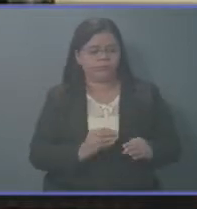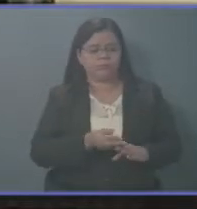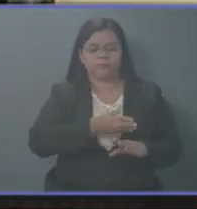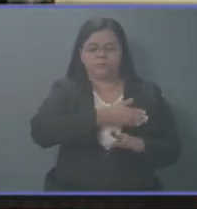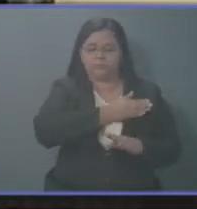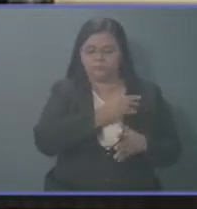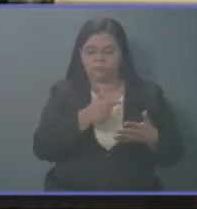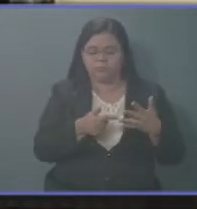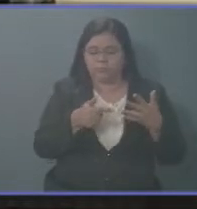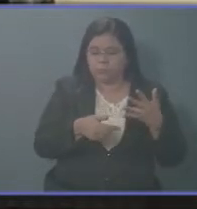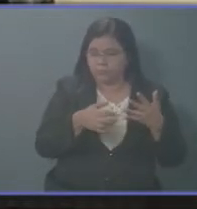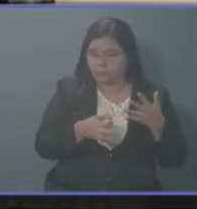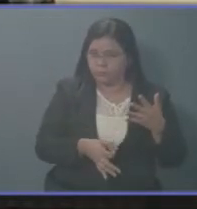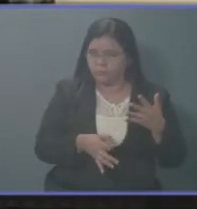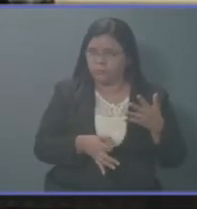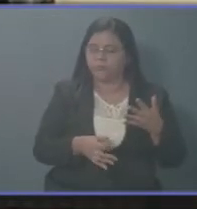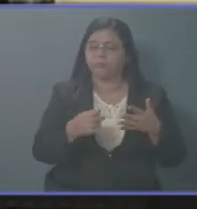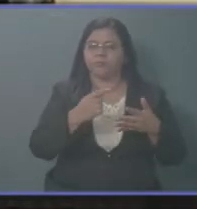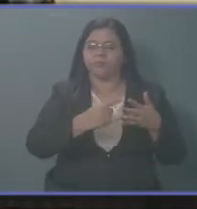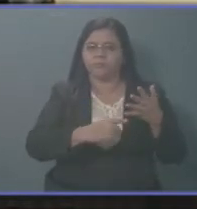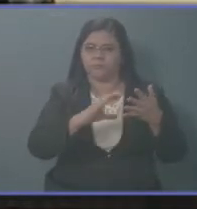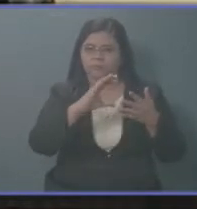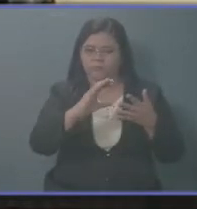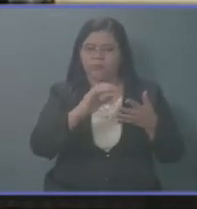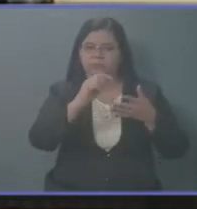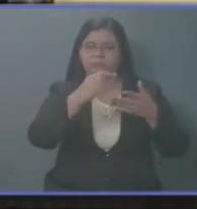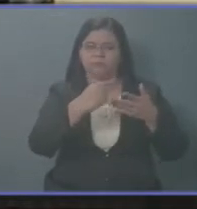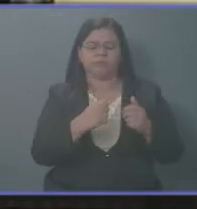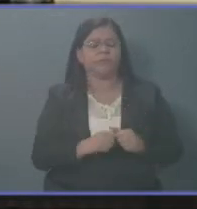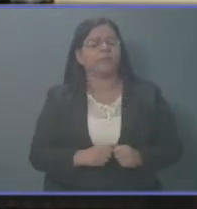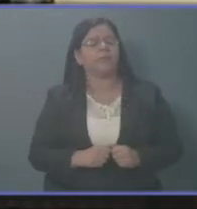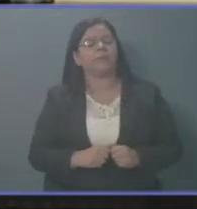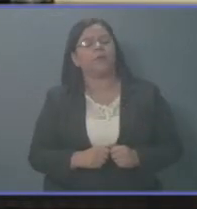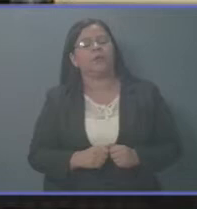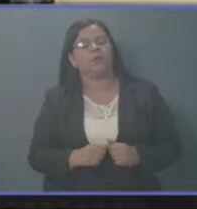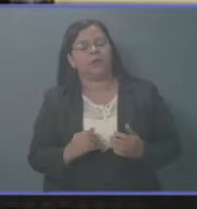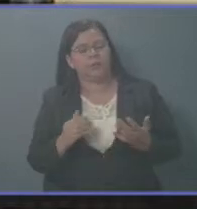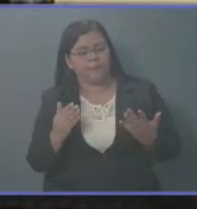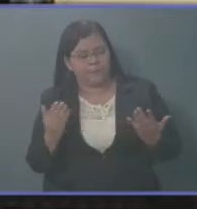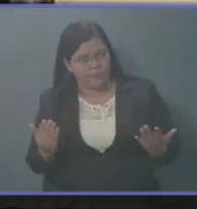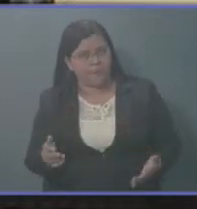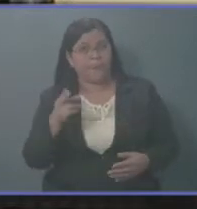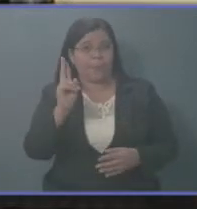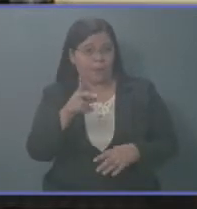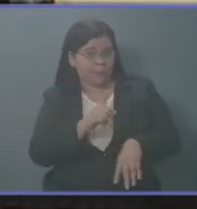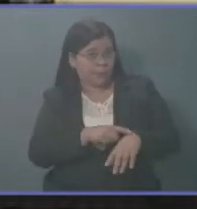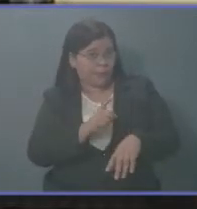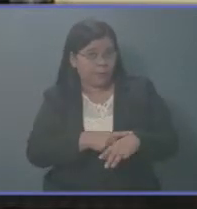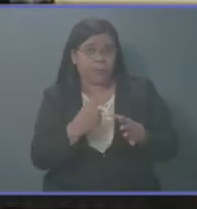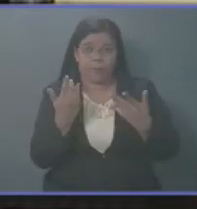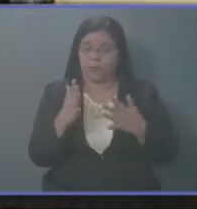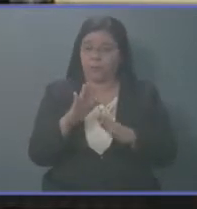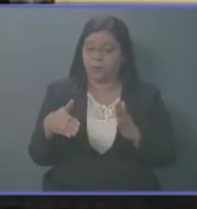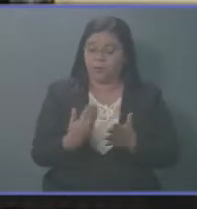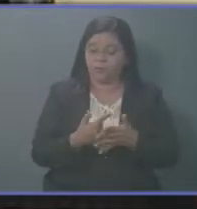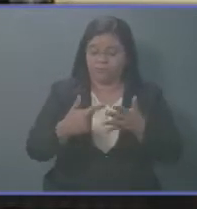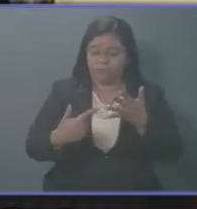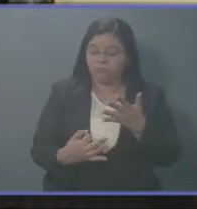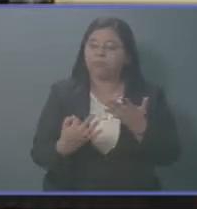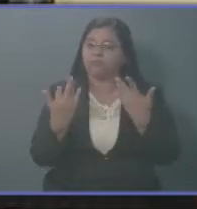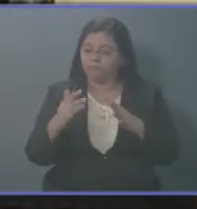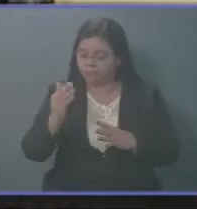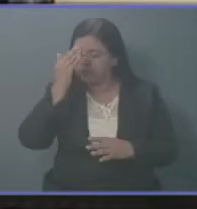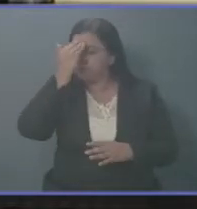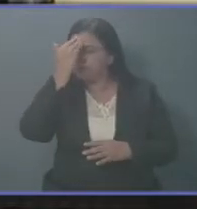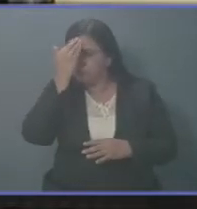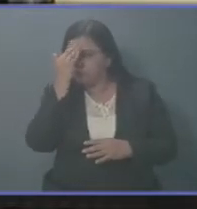la supremacía constitucional reguladas por la ley suprema. A la vez, ha de tenerse presente que dicha jurisprudencia ha reconocido en una